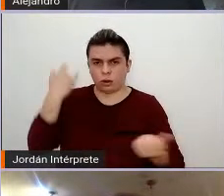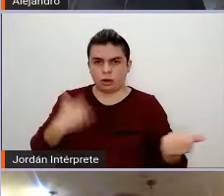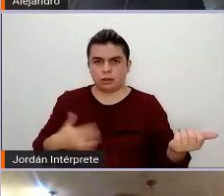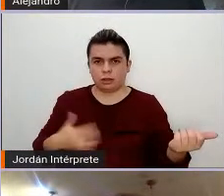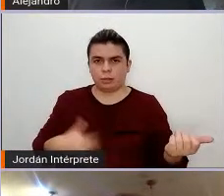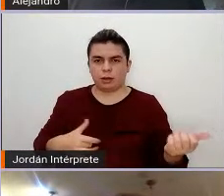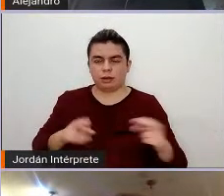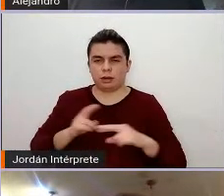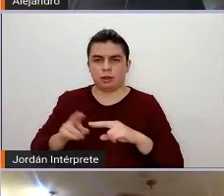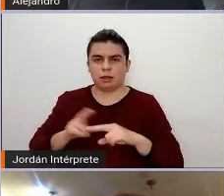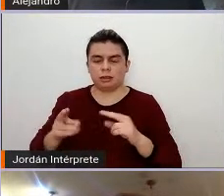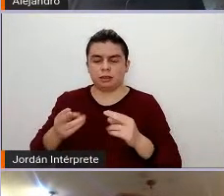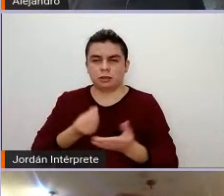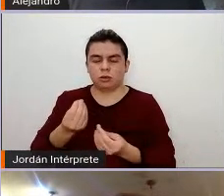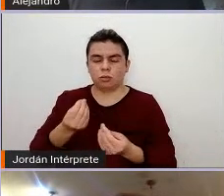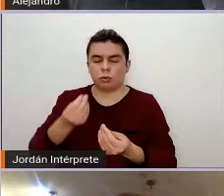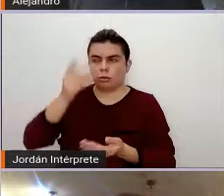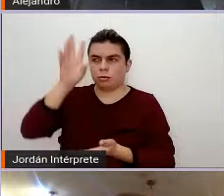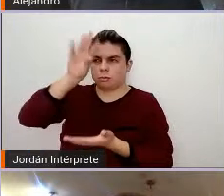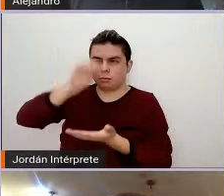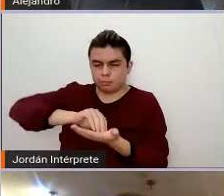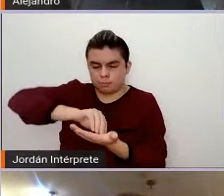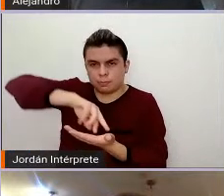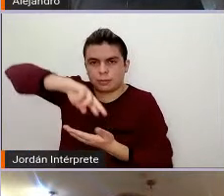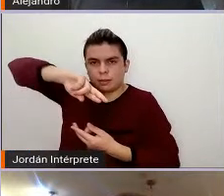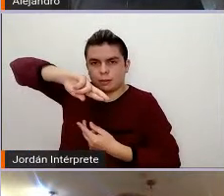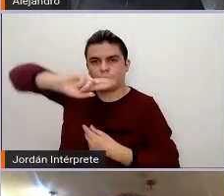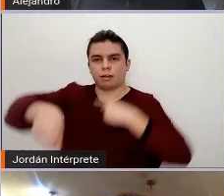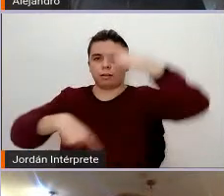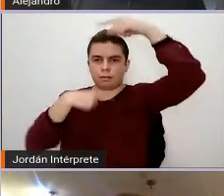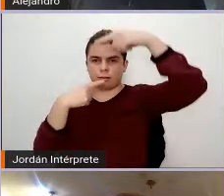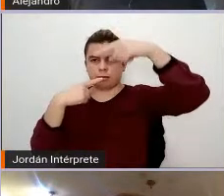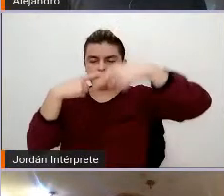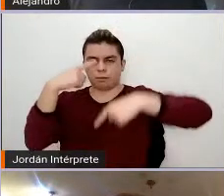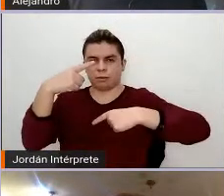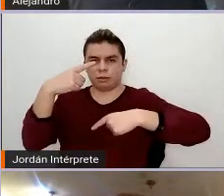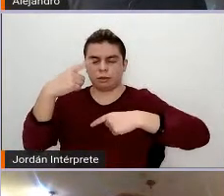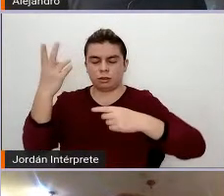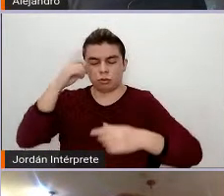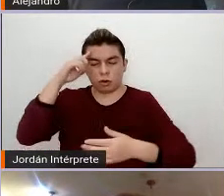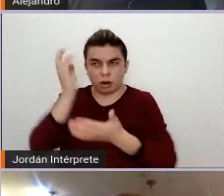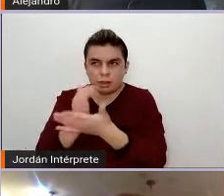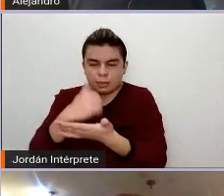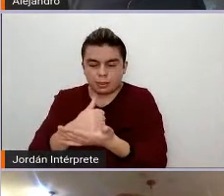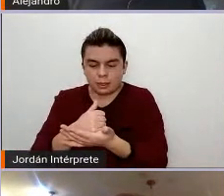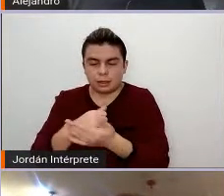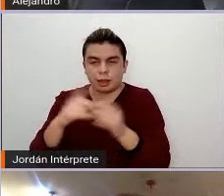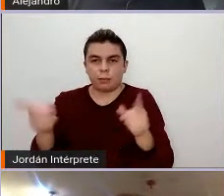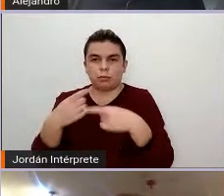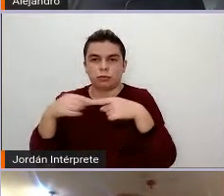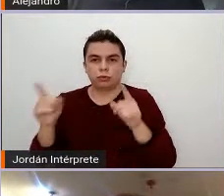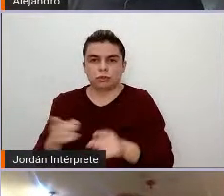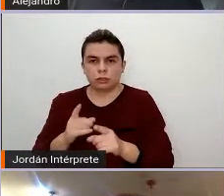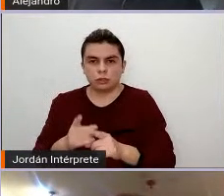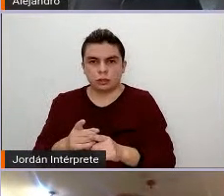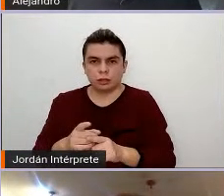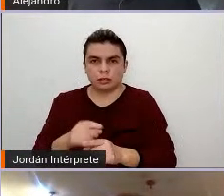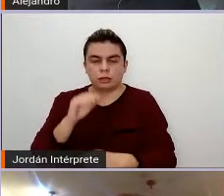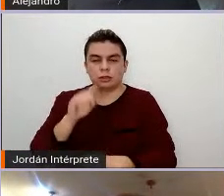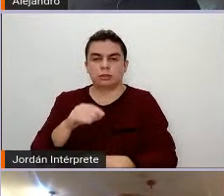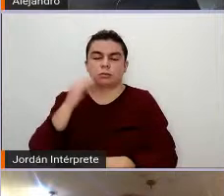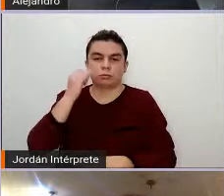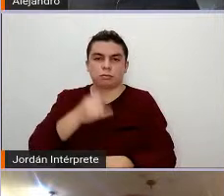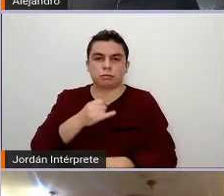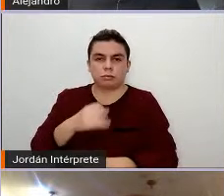inversión como estrategia musical en esta obra. Estamos en consecuencia ante un recurso ampliamente utilizado